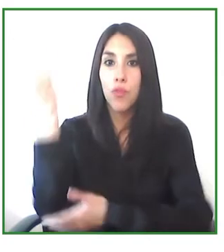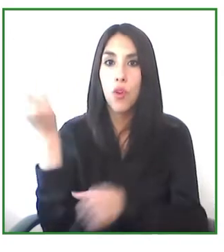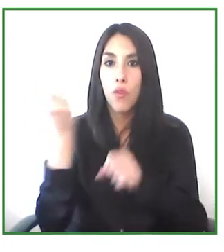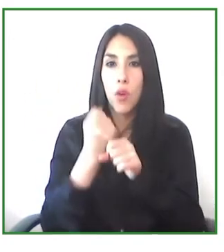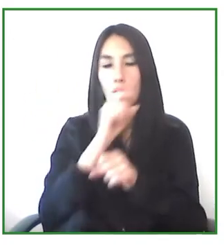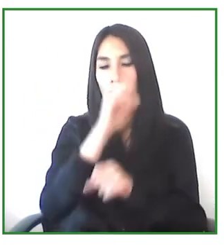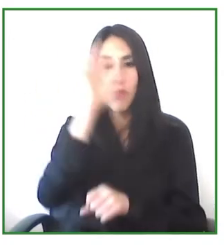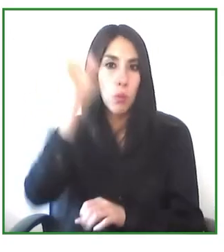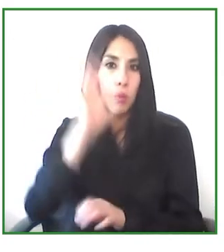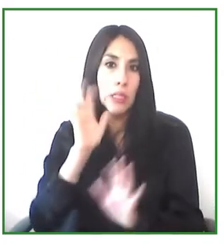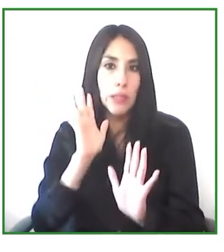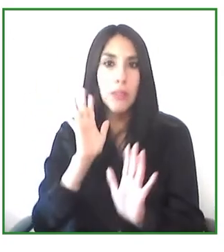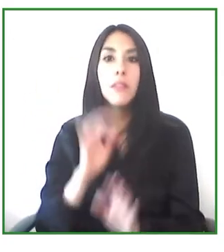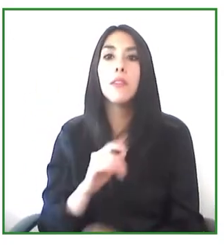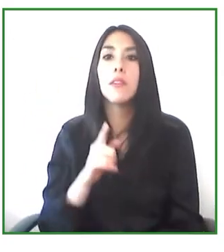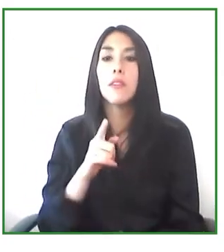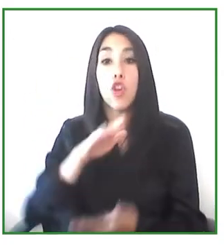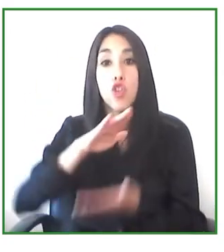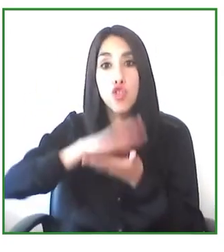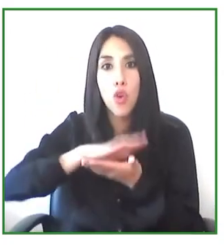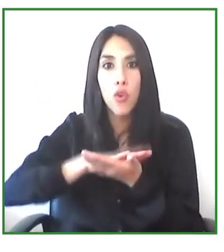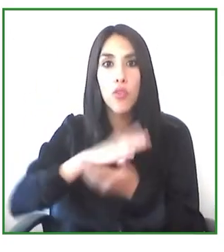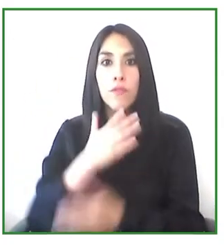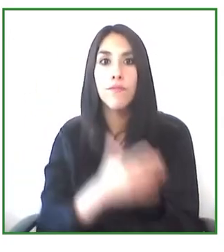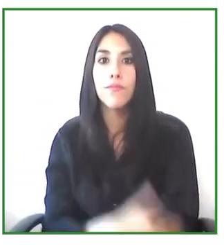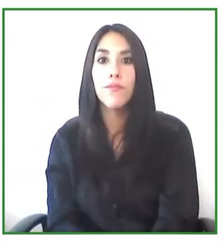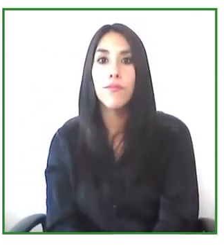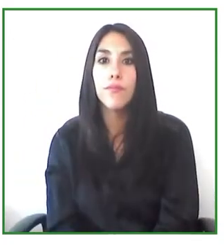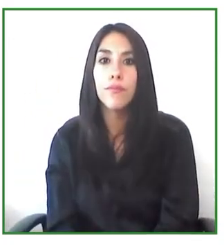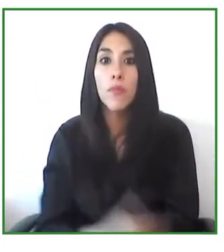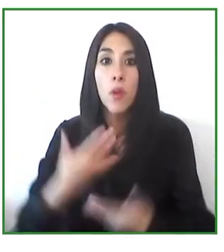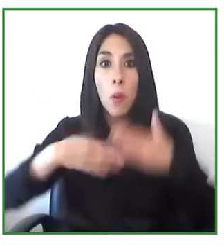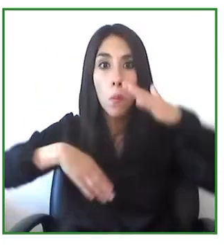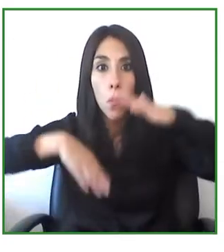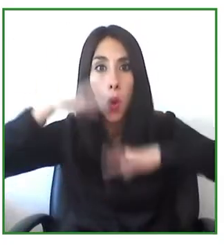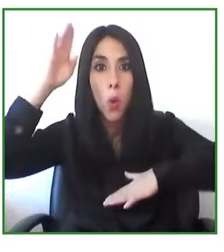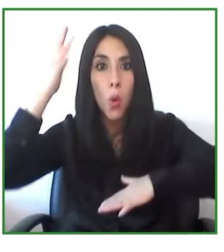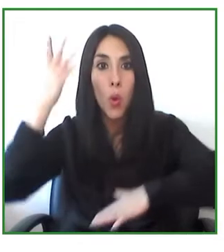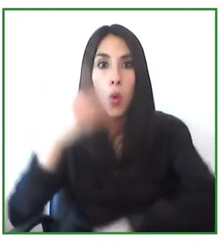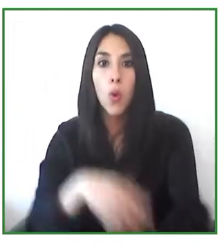mostrar mayor eficiencia con la tiflotecnología o la computación.